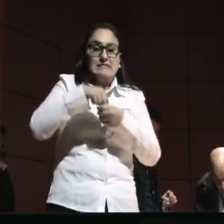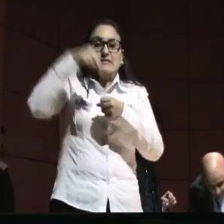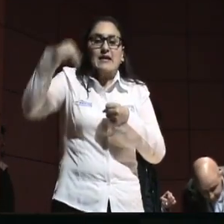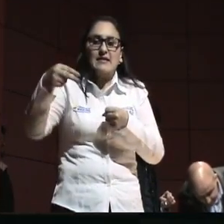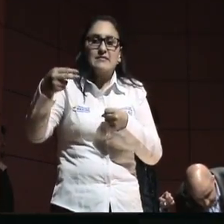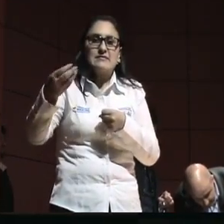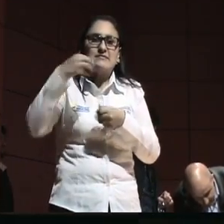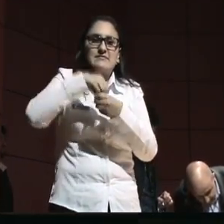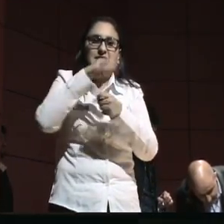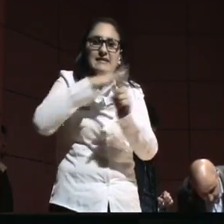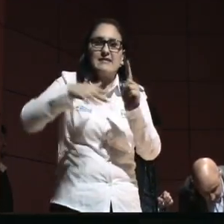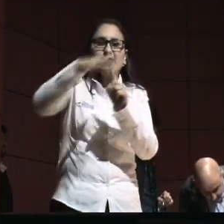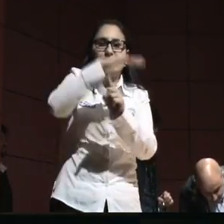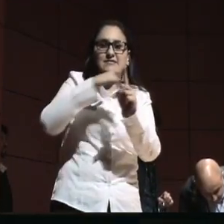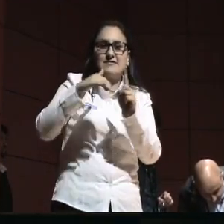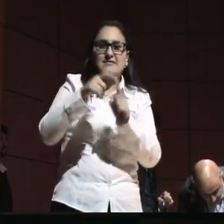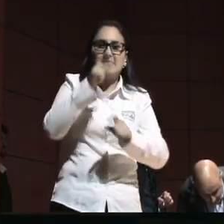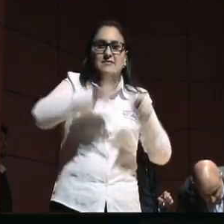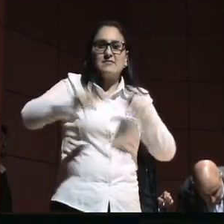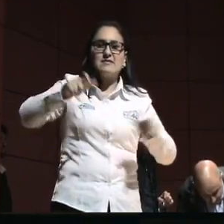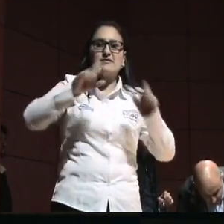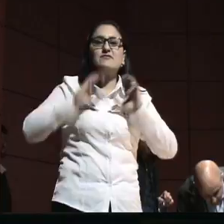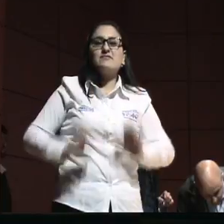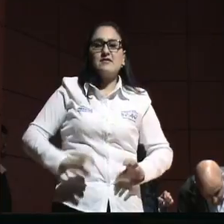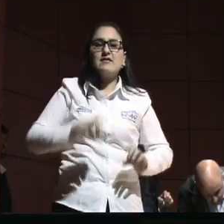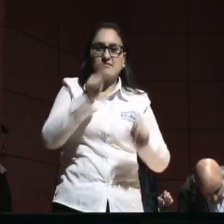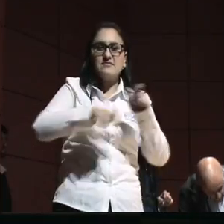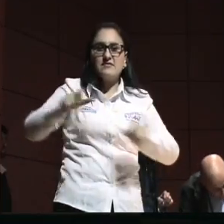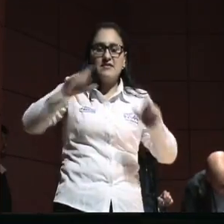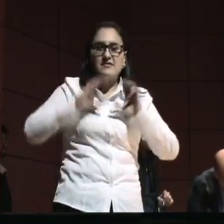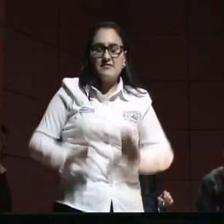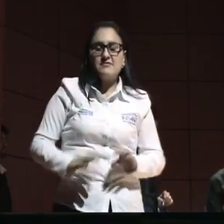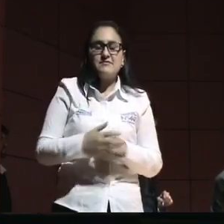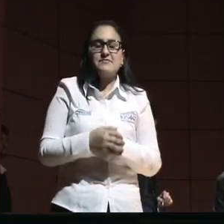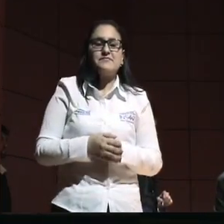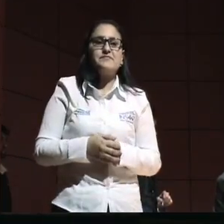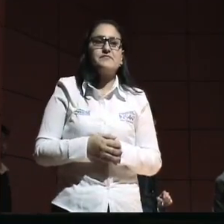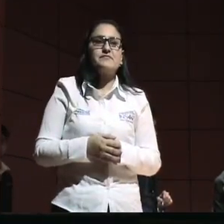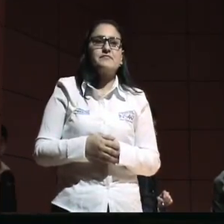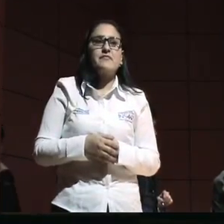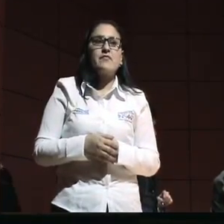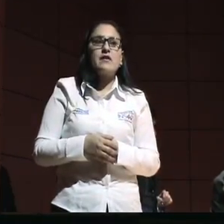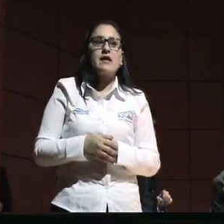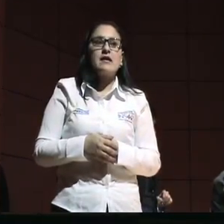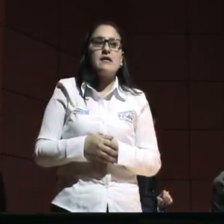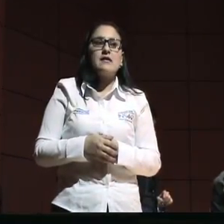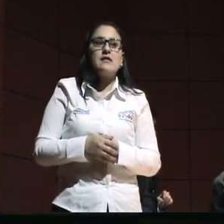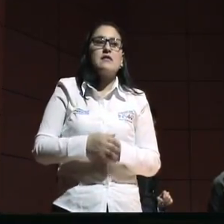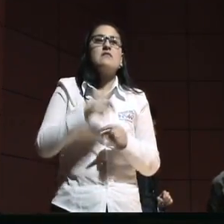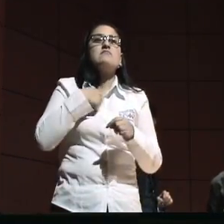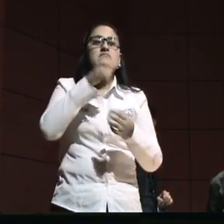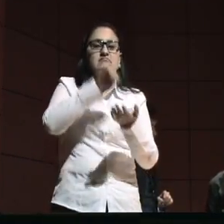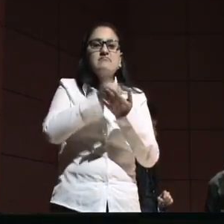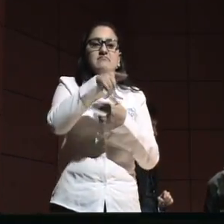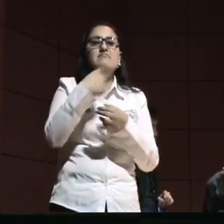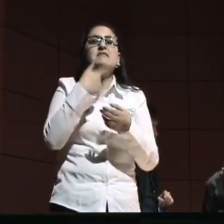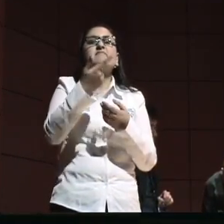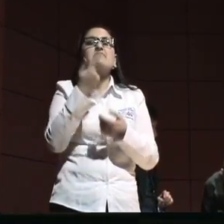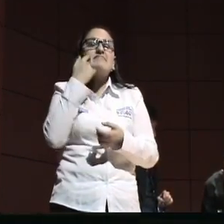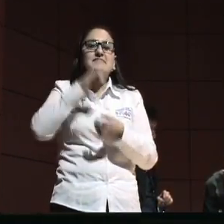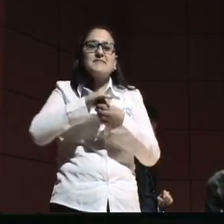dentro de entornos opresores. Lo que vamos a ver es diálogos entre